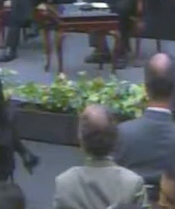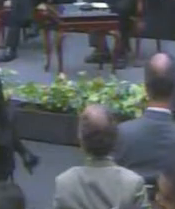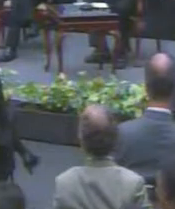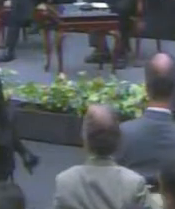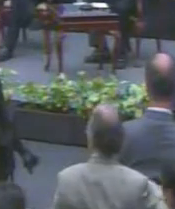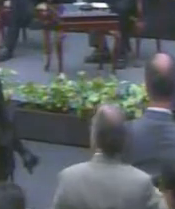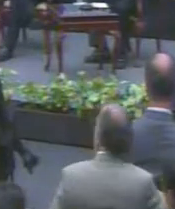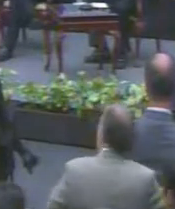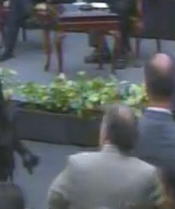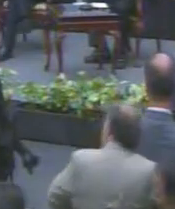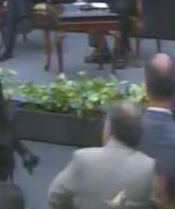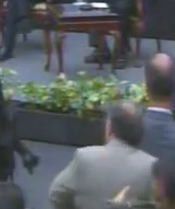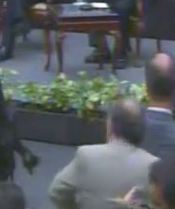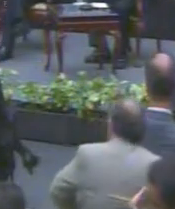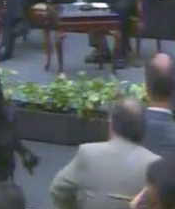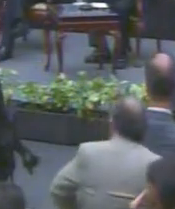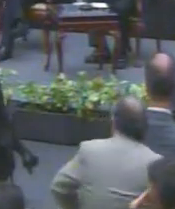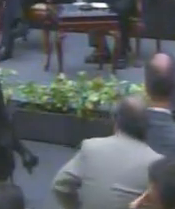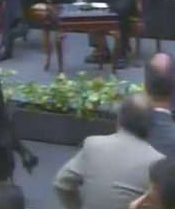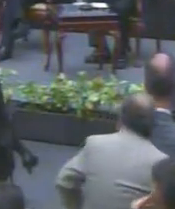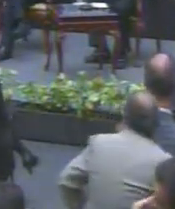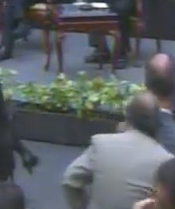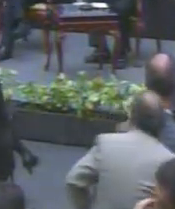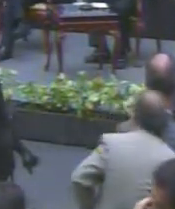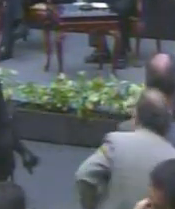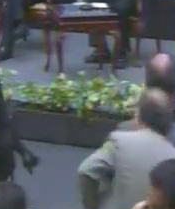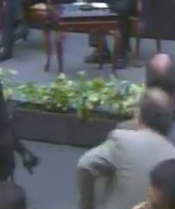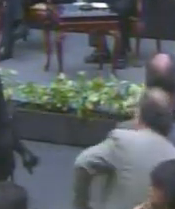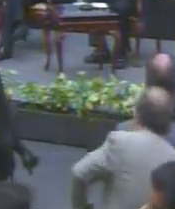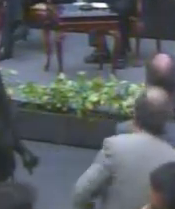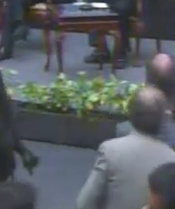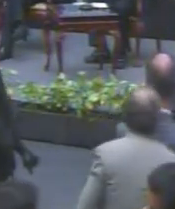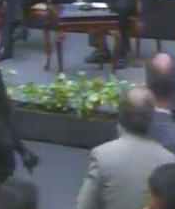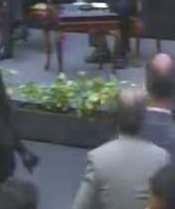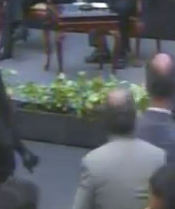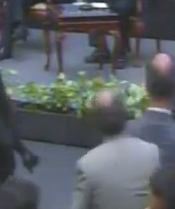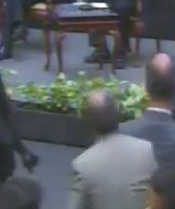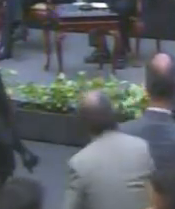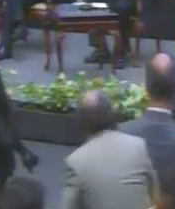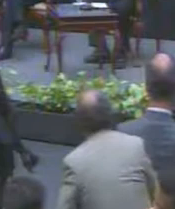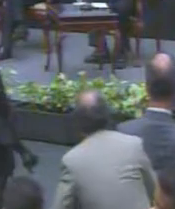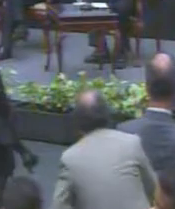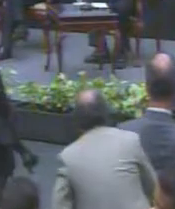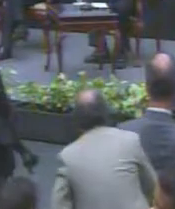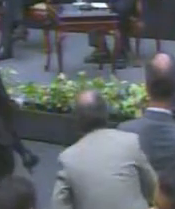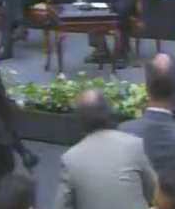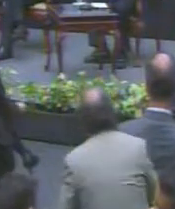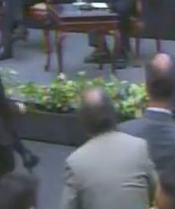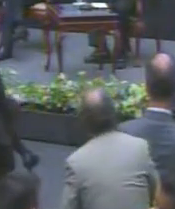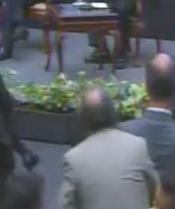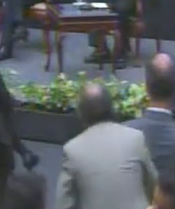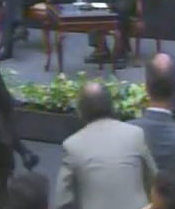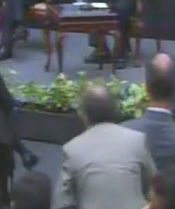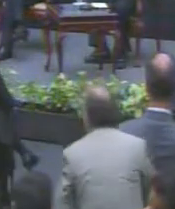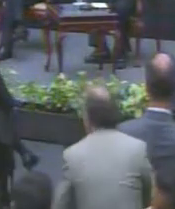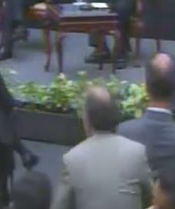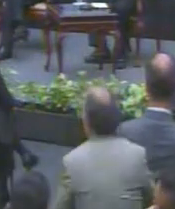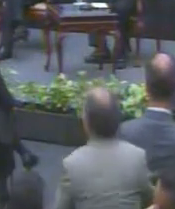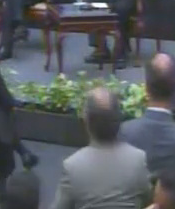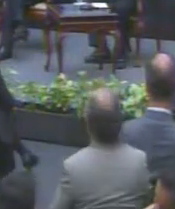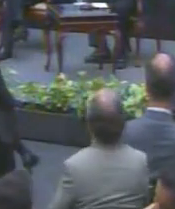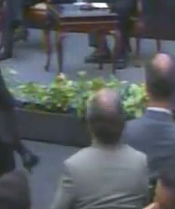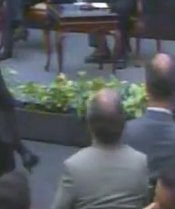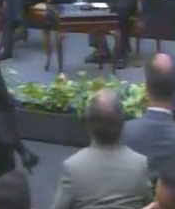¿Se oye? Bueno, muchas gracias. Justamente intenté responder esa pregunta